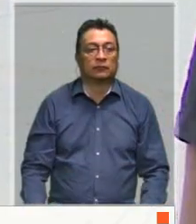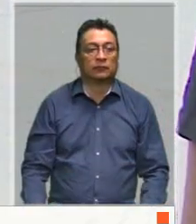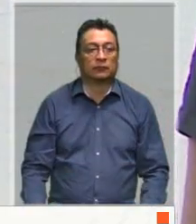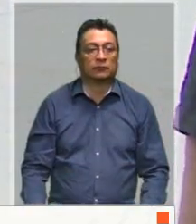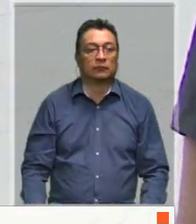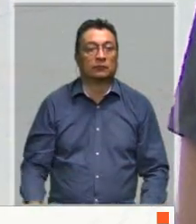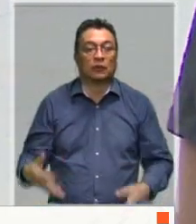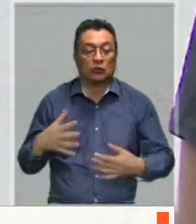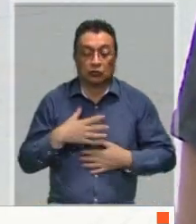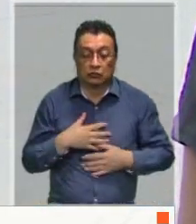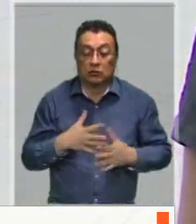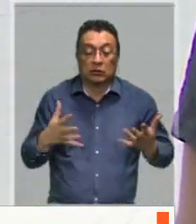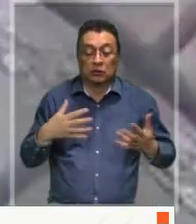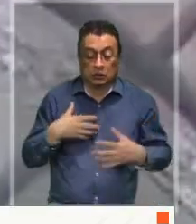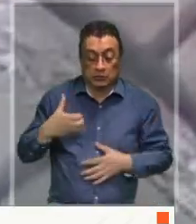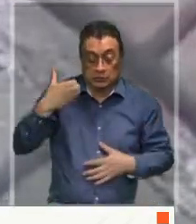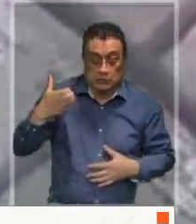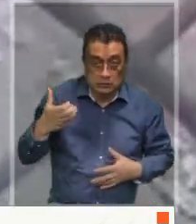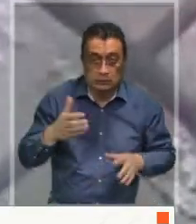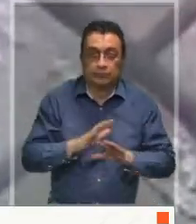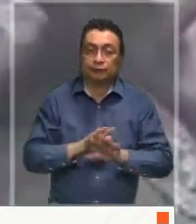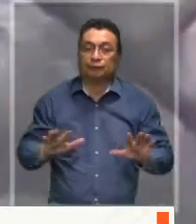Y uno ya no saca el teléfono en la calle.